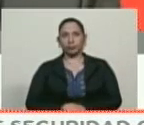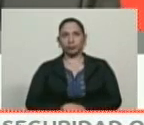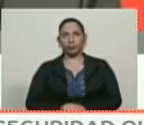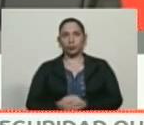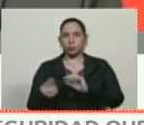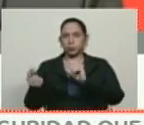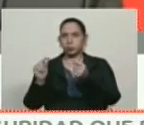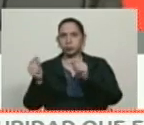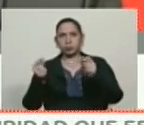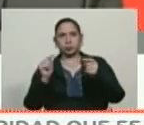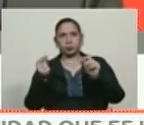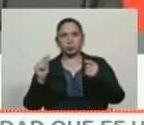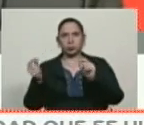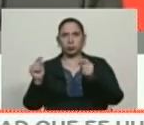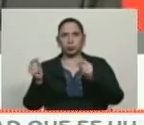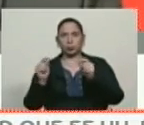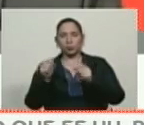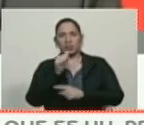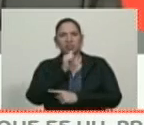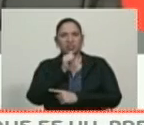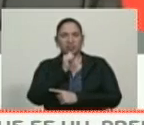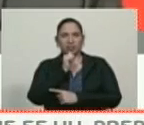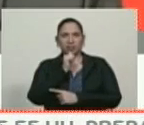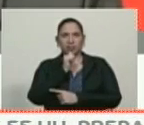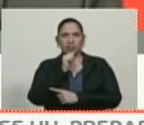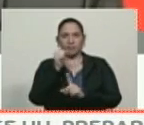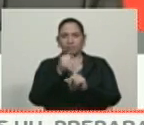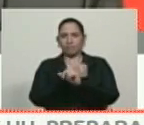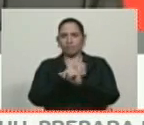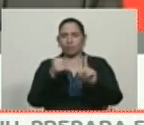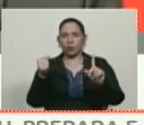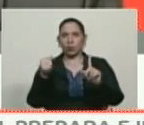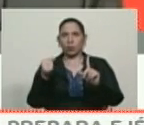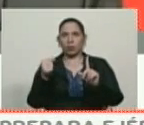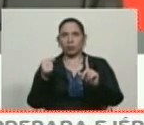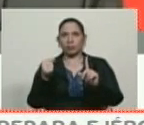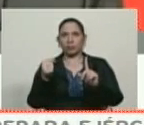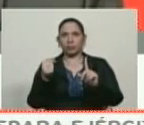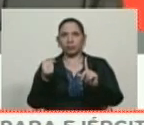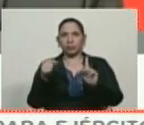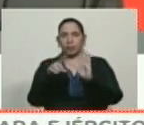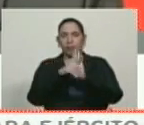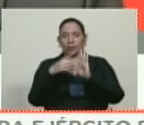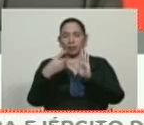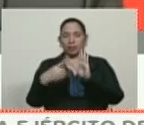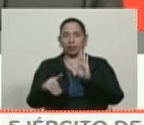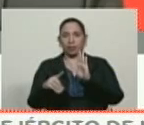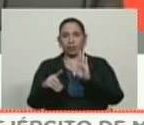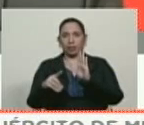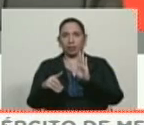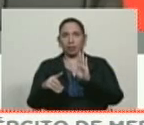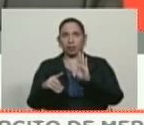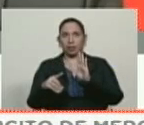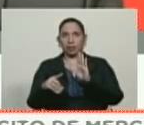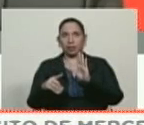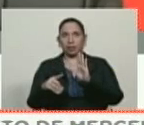debatir quién viola su derecho de veto,